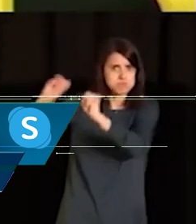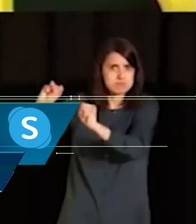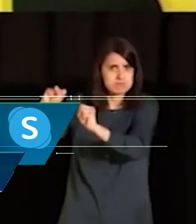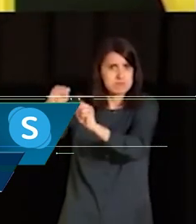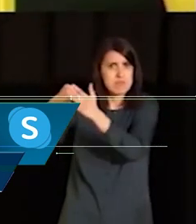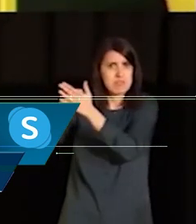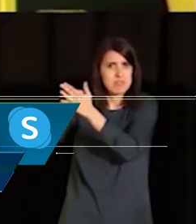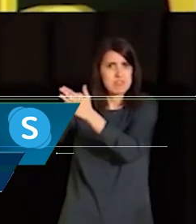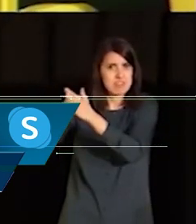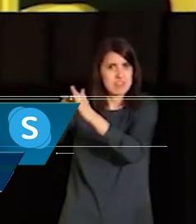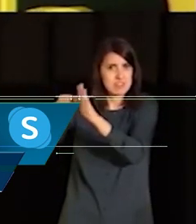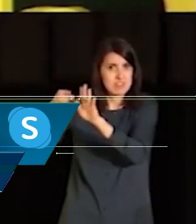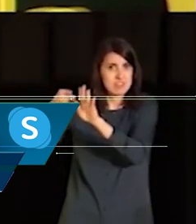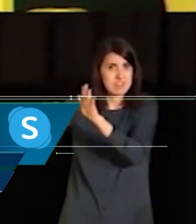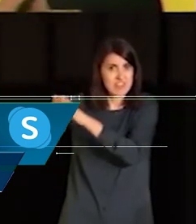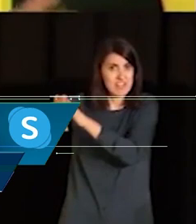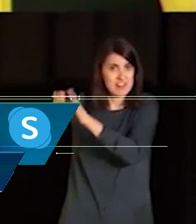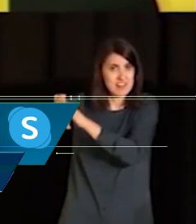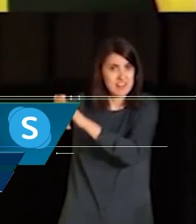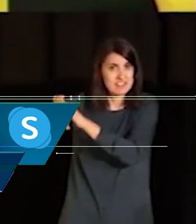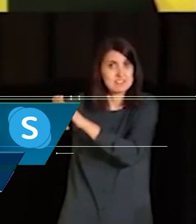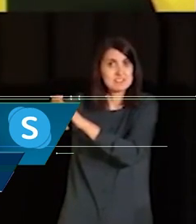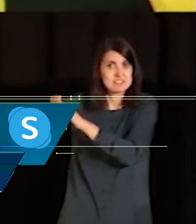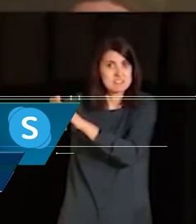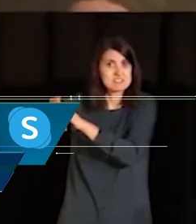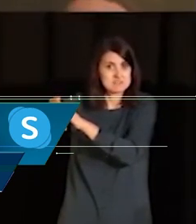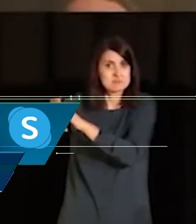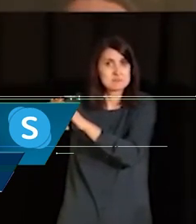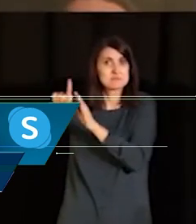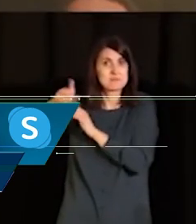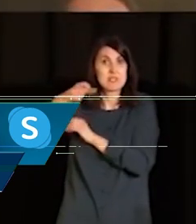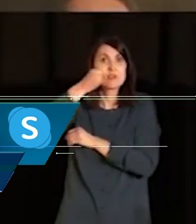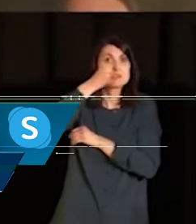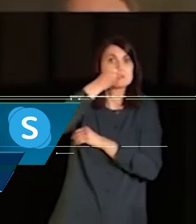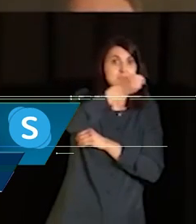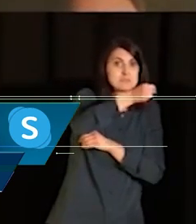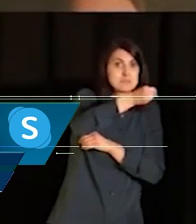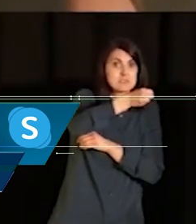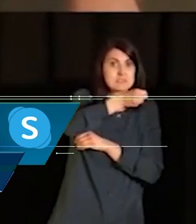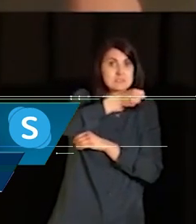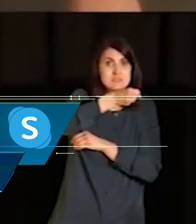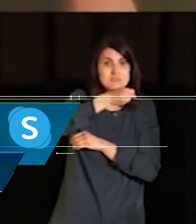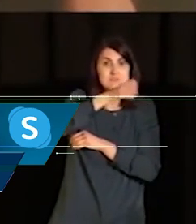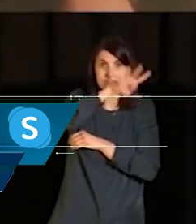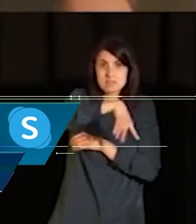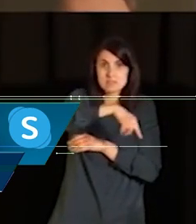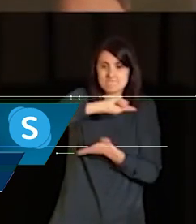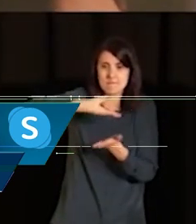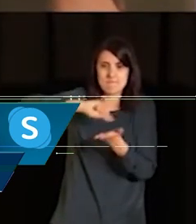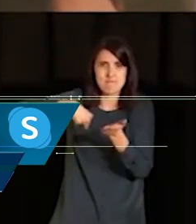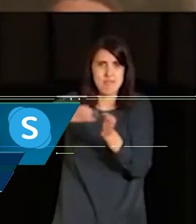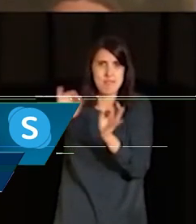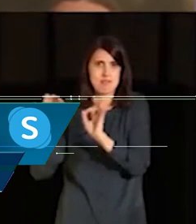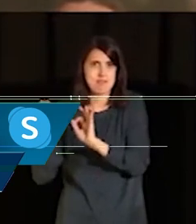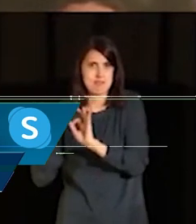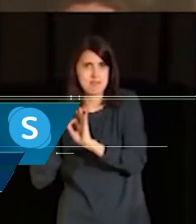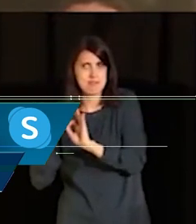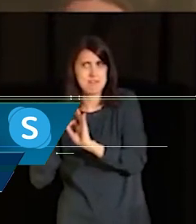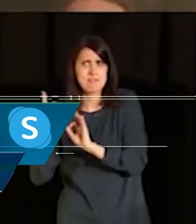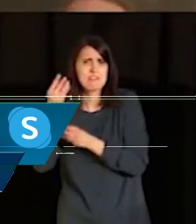fue originariamente el tema del rapero, a defender a un tipo que era de todo menos rapero, sobre todo era un tipo